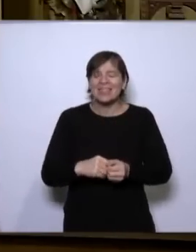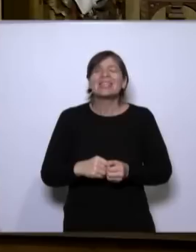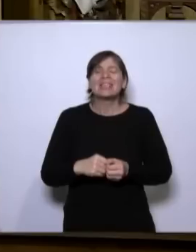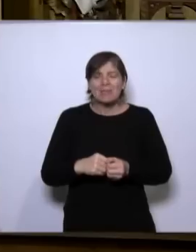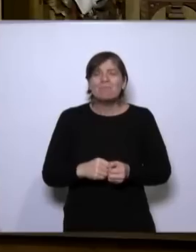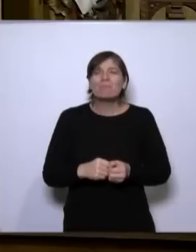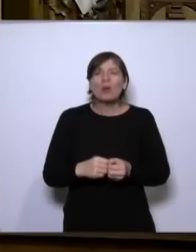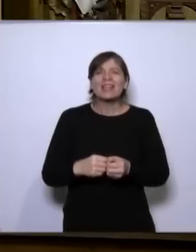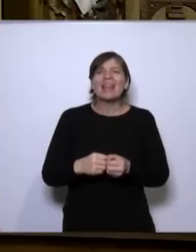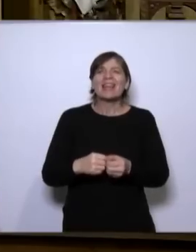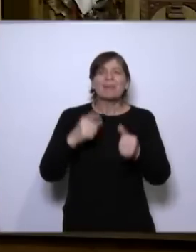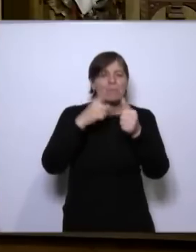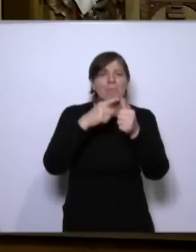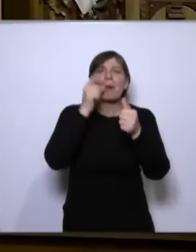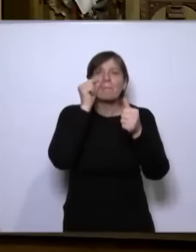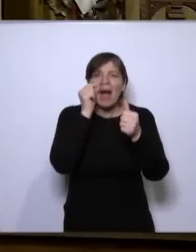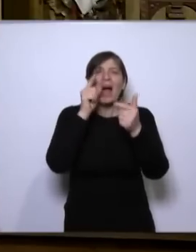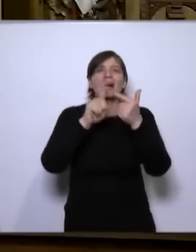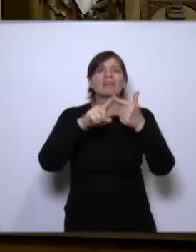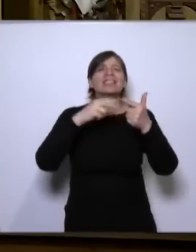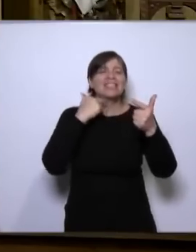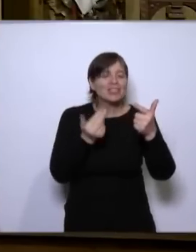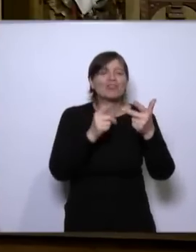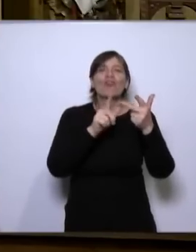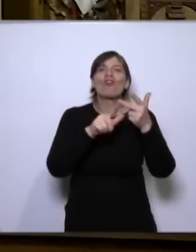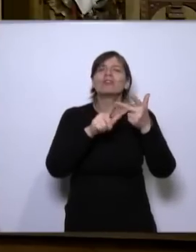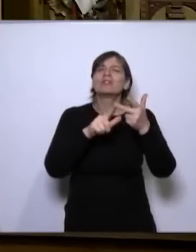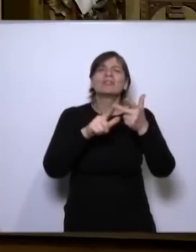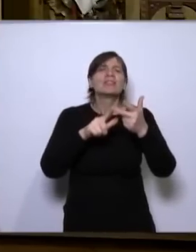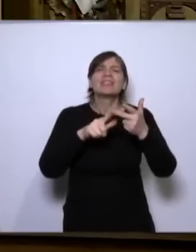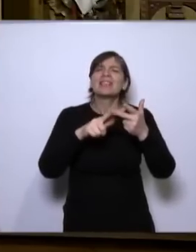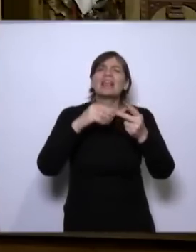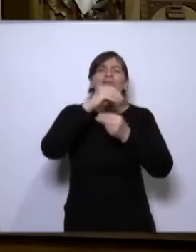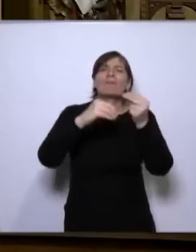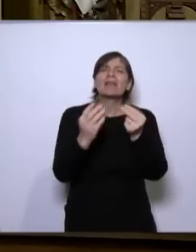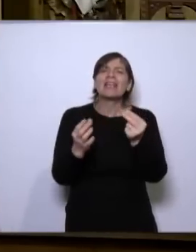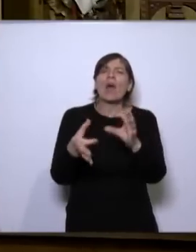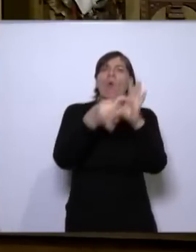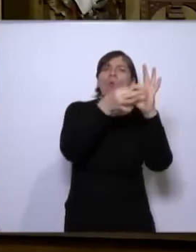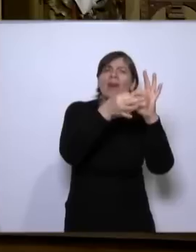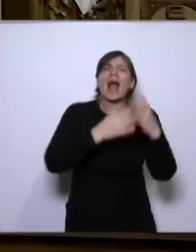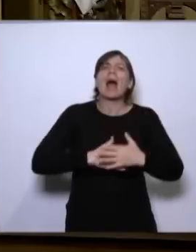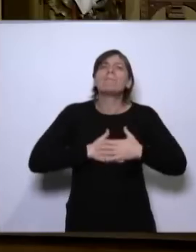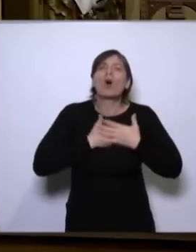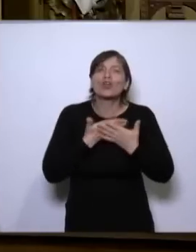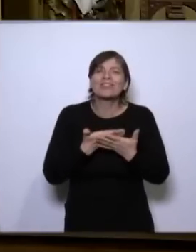puesto que lleva en sí mismo paternidad, filiación y la esencia de la familia, que es el amor.